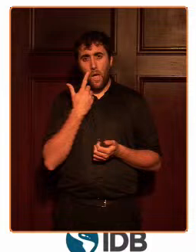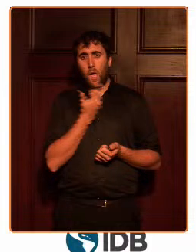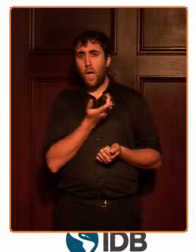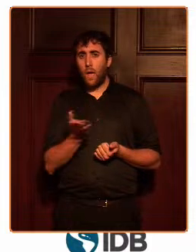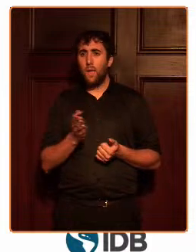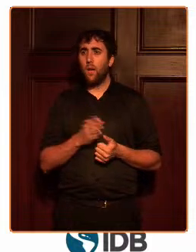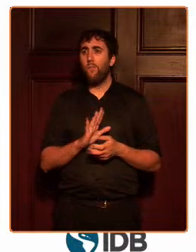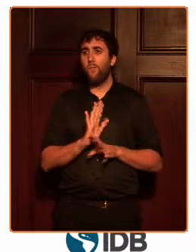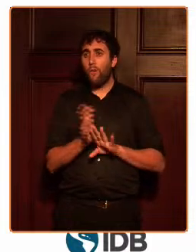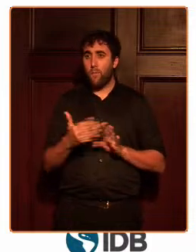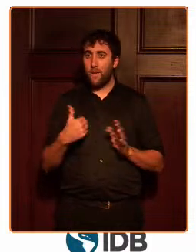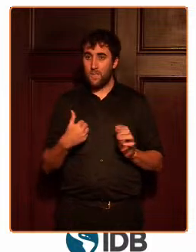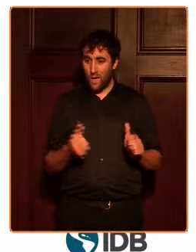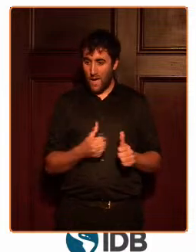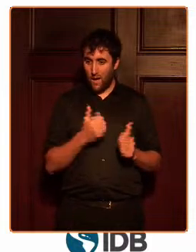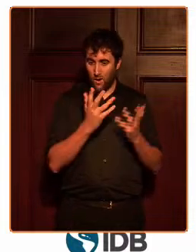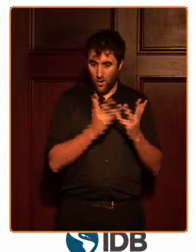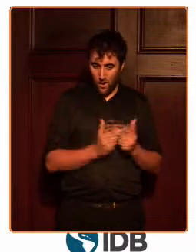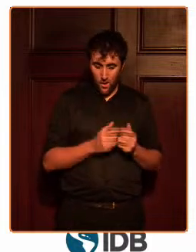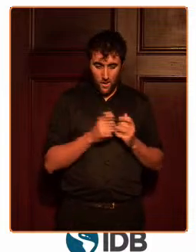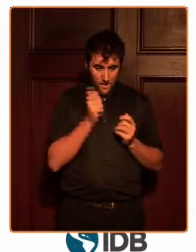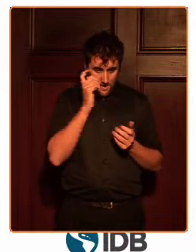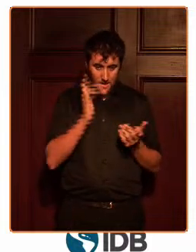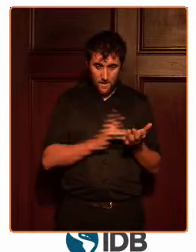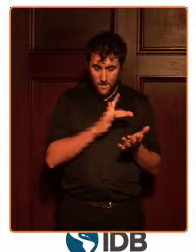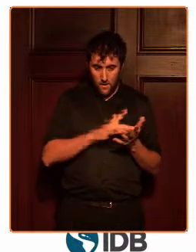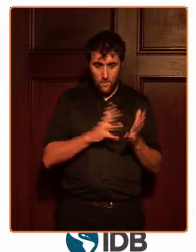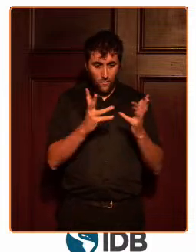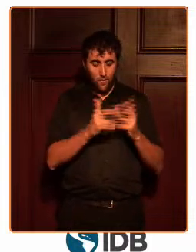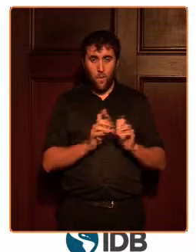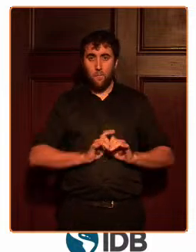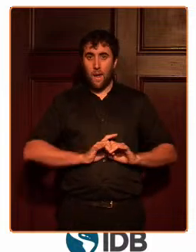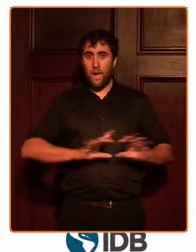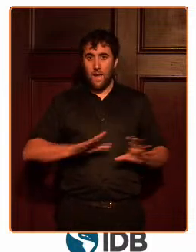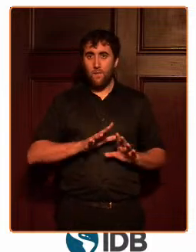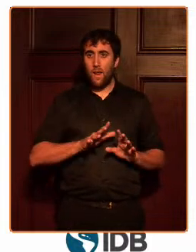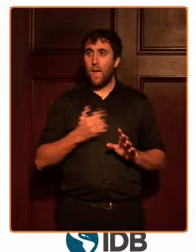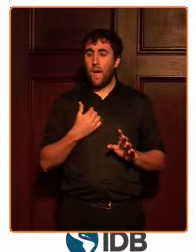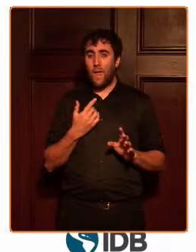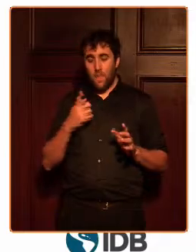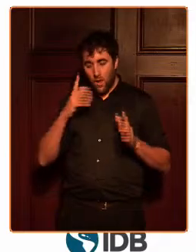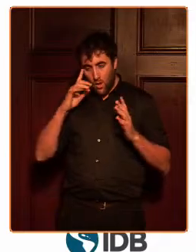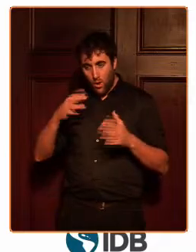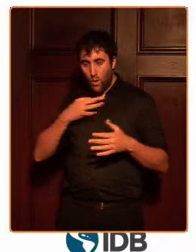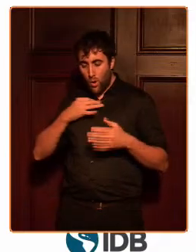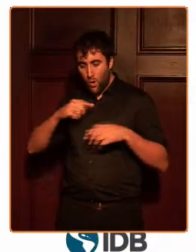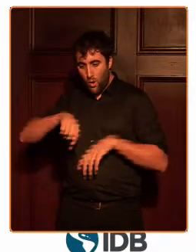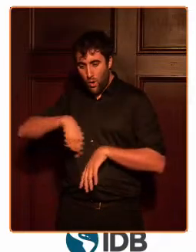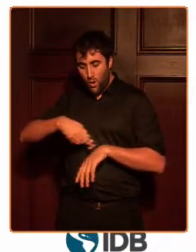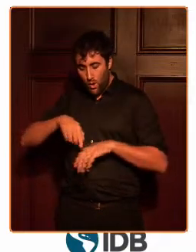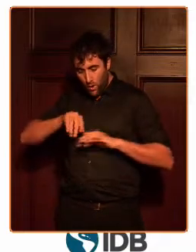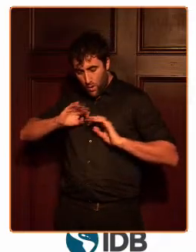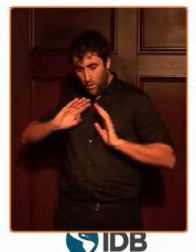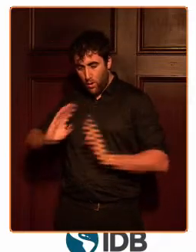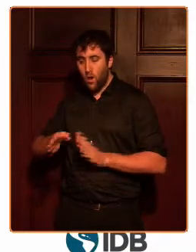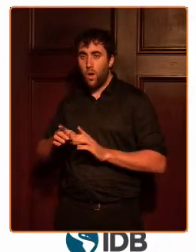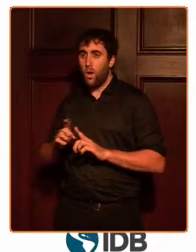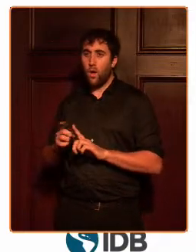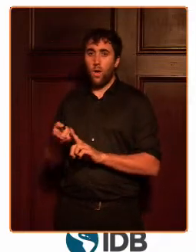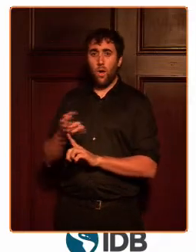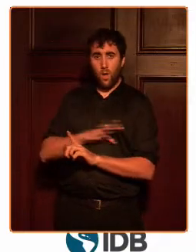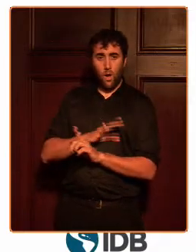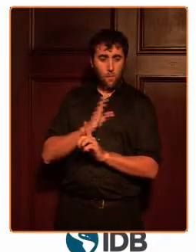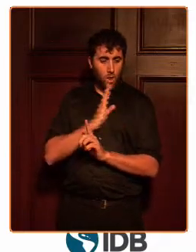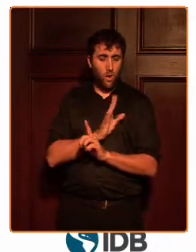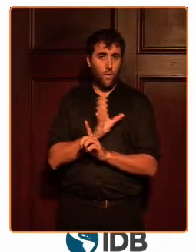es liberar tiempo de los desarrolladores para tareas de gestión, pero también para tareas de colaboración, porque como